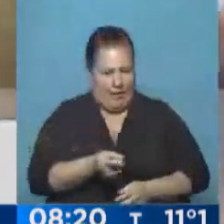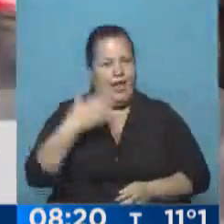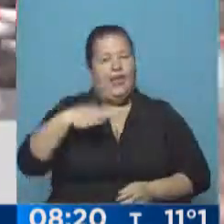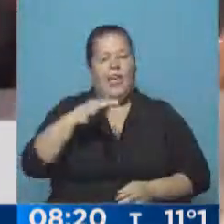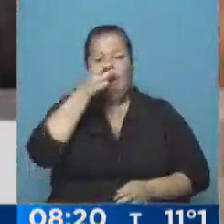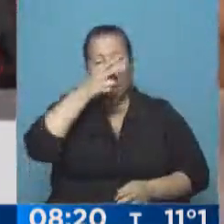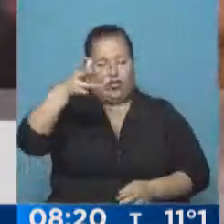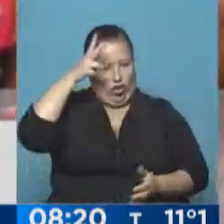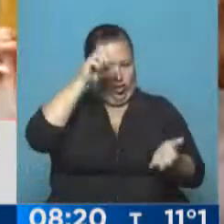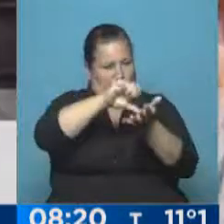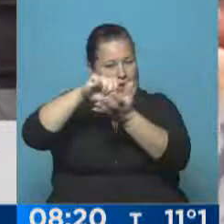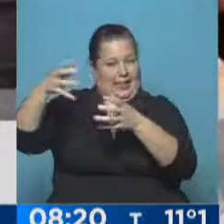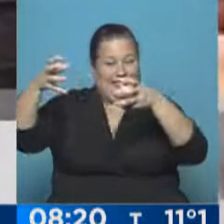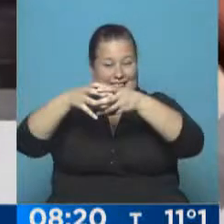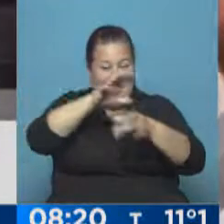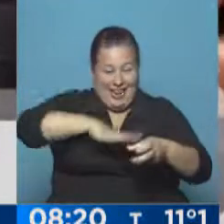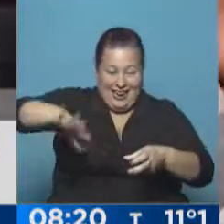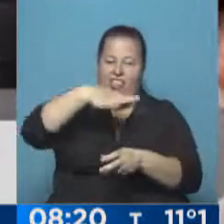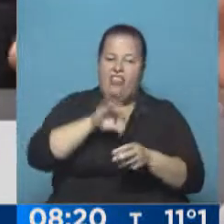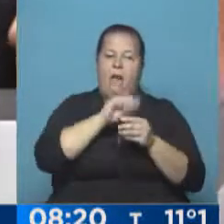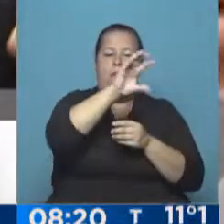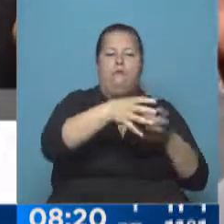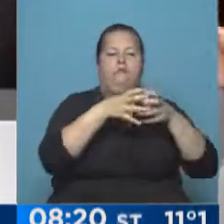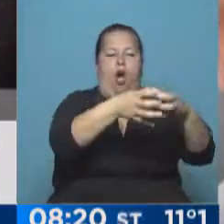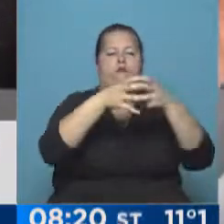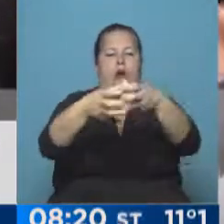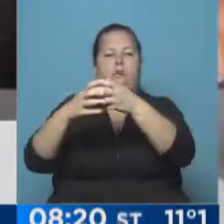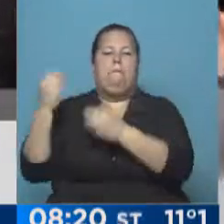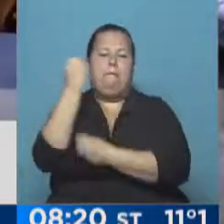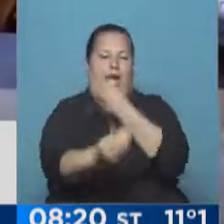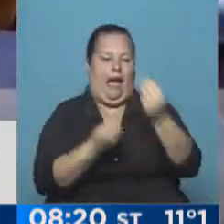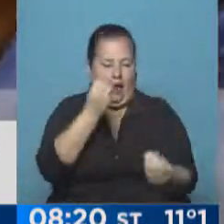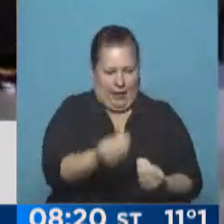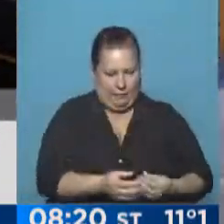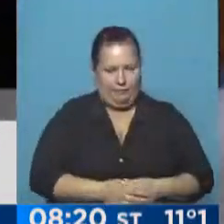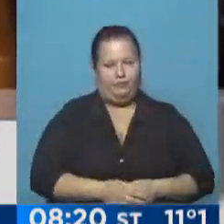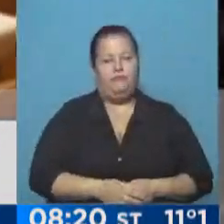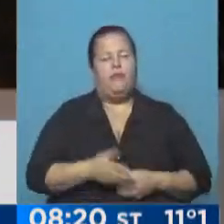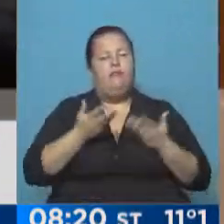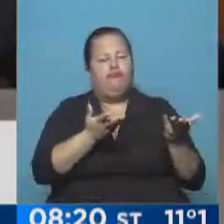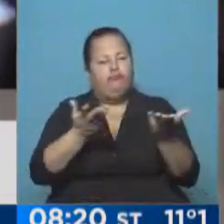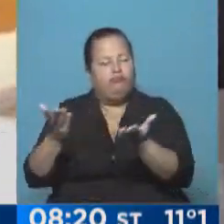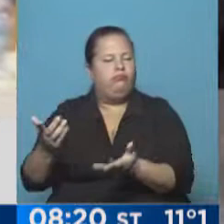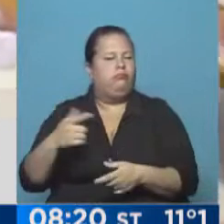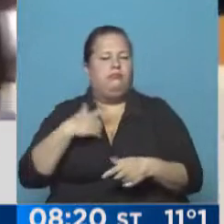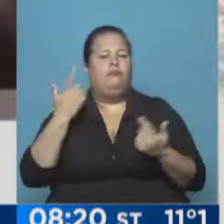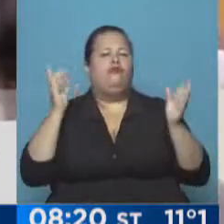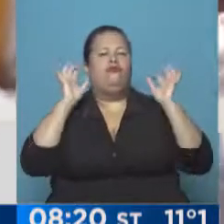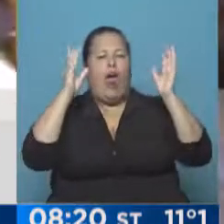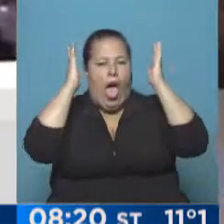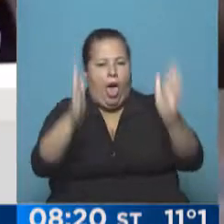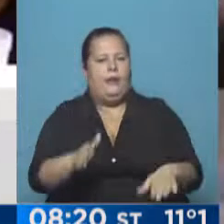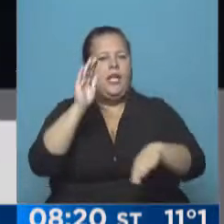los 28 países miembros de la comunidad los que reciban a los migrantes. La solidaridad no puede recaer solo